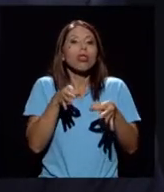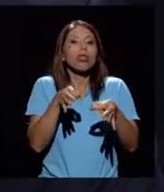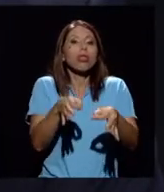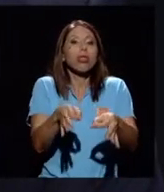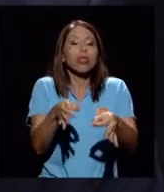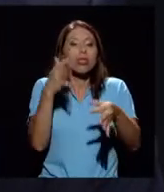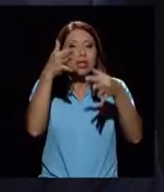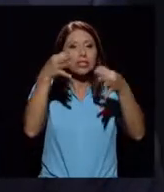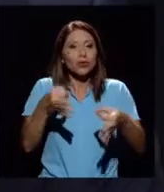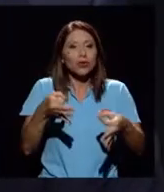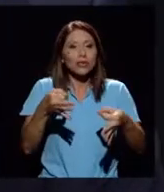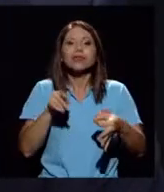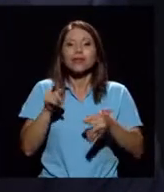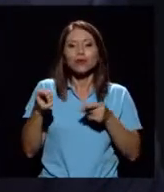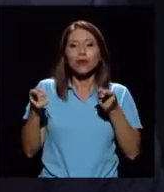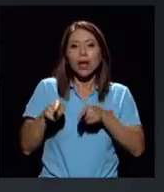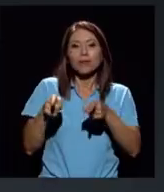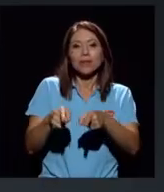lo que nos ha pasado